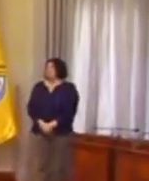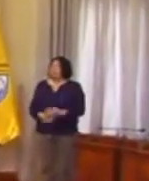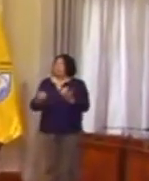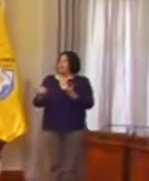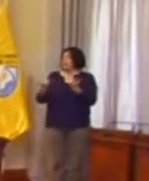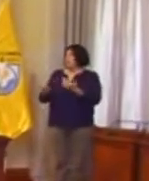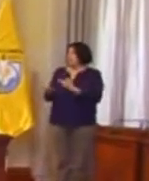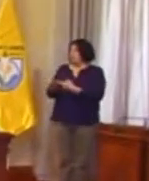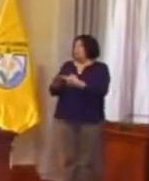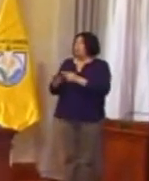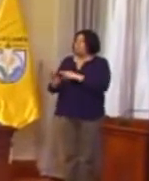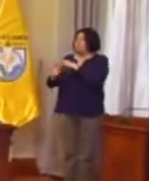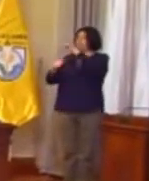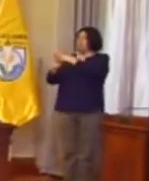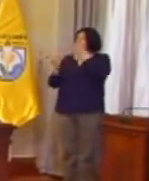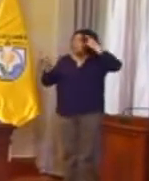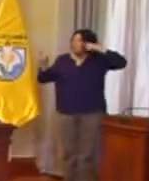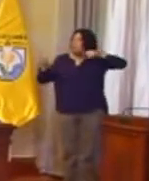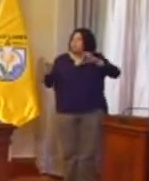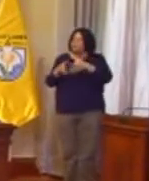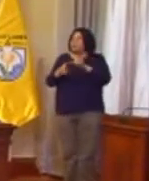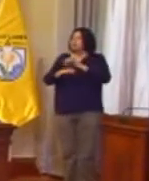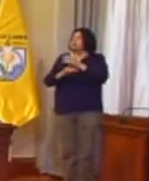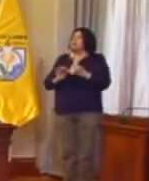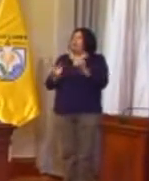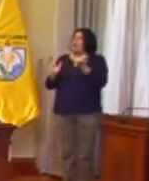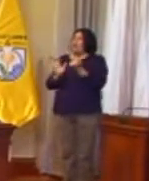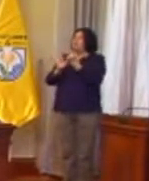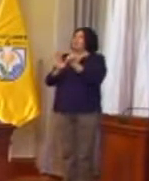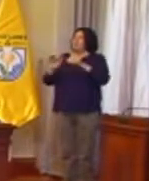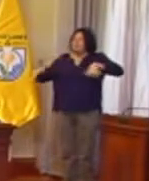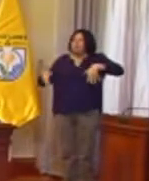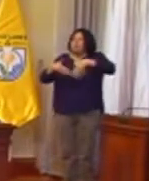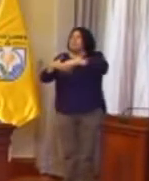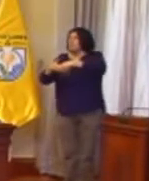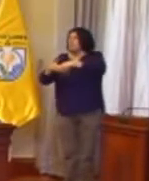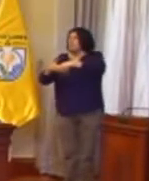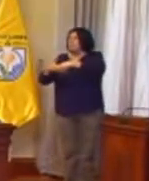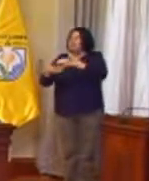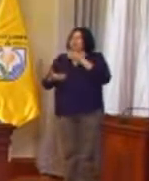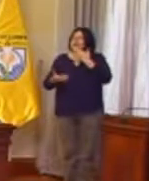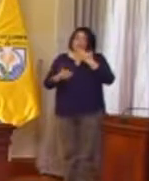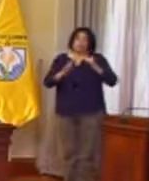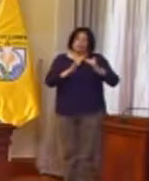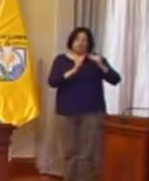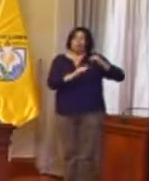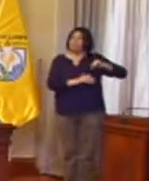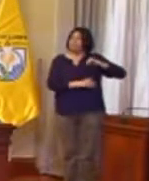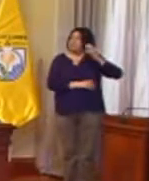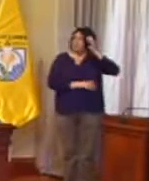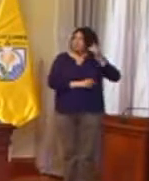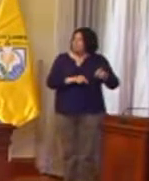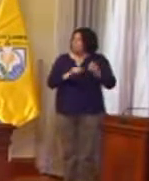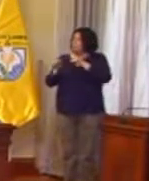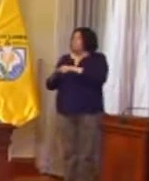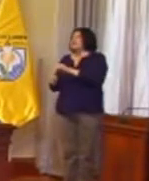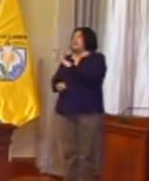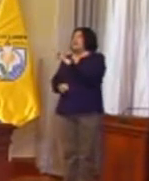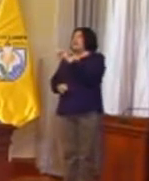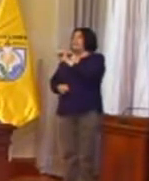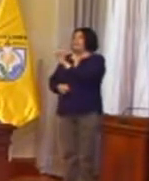Orden del día. Proyecto de acuerdo de consejo que aprueba el convenio marco de cooperación entre la Municipalidad de Miraflores y Entel